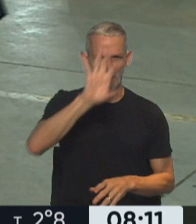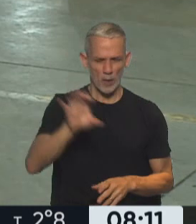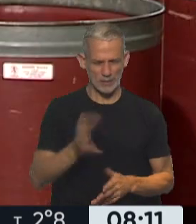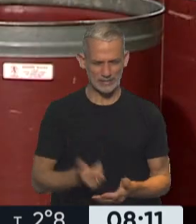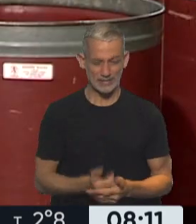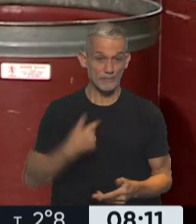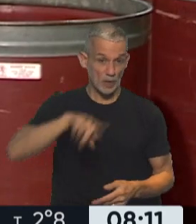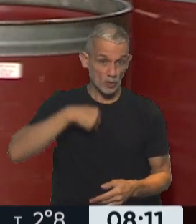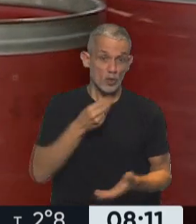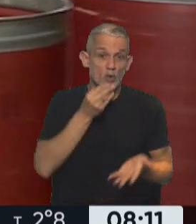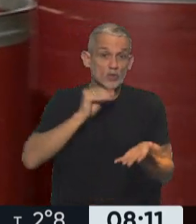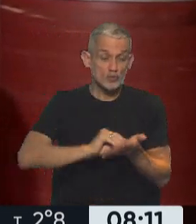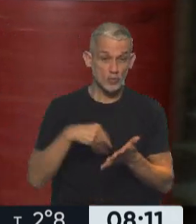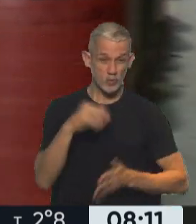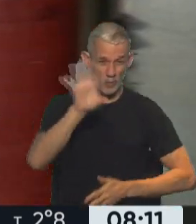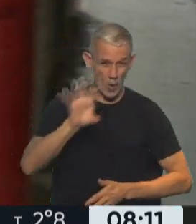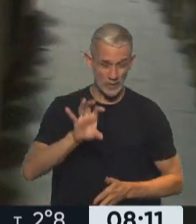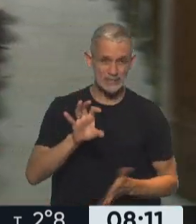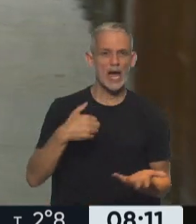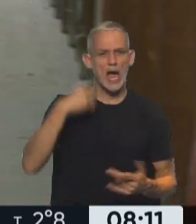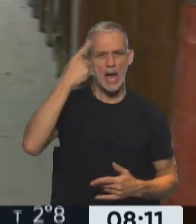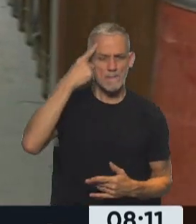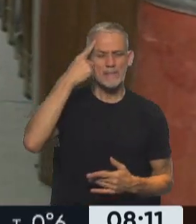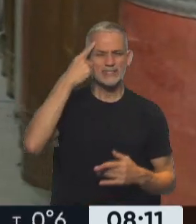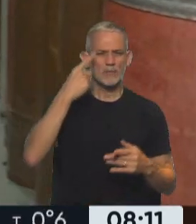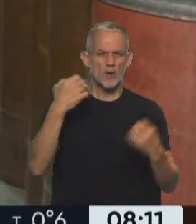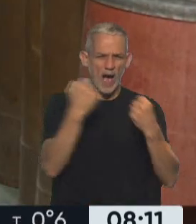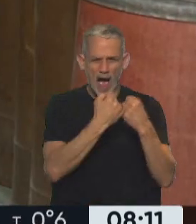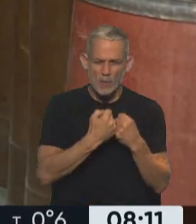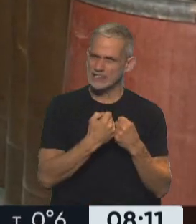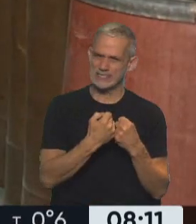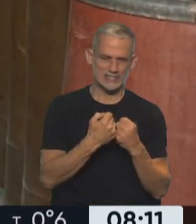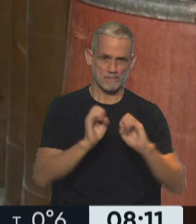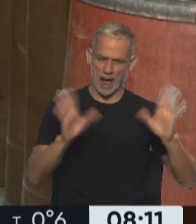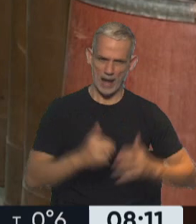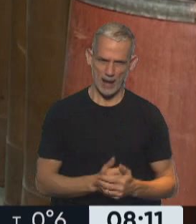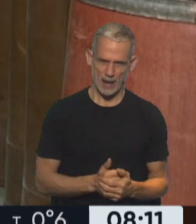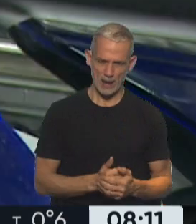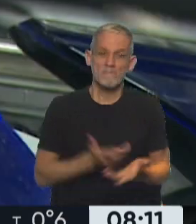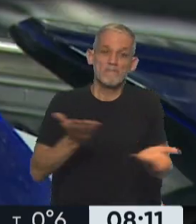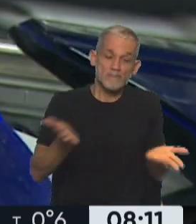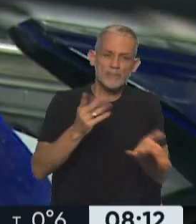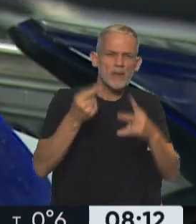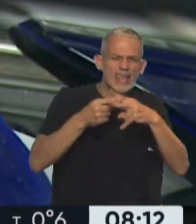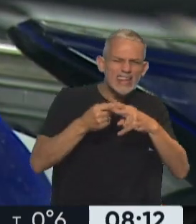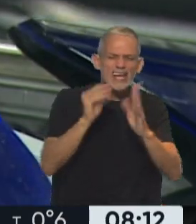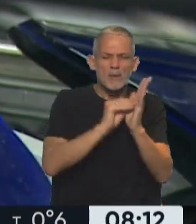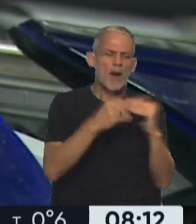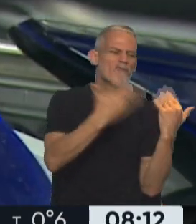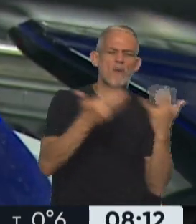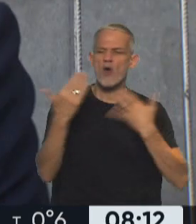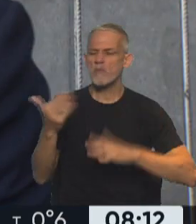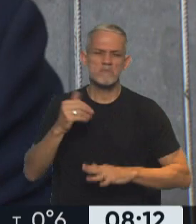desde Chubut entendemos que es un contrapacto fiscal, que más allá de las cuestiones técnicas, de estar a favor o en